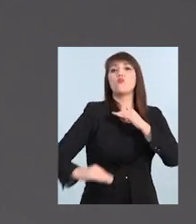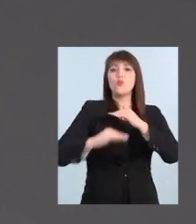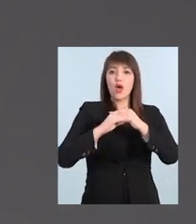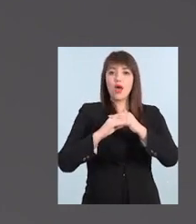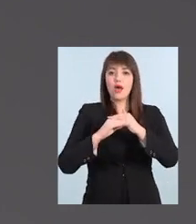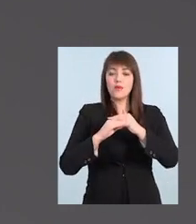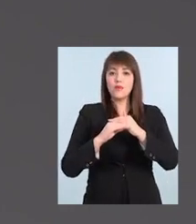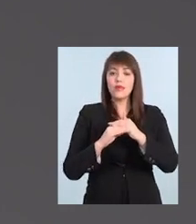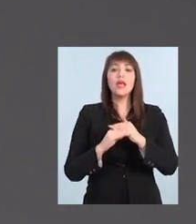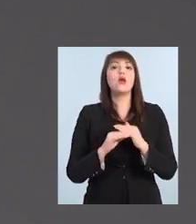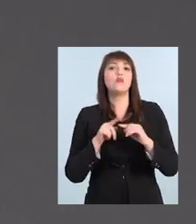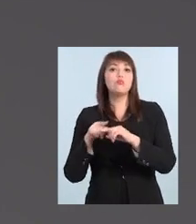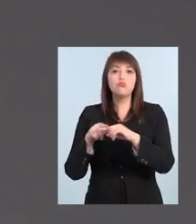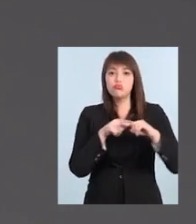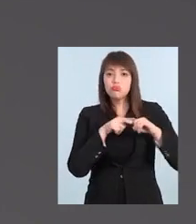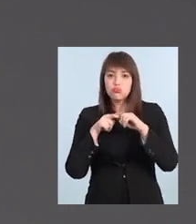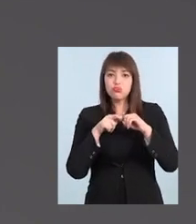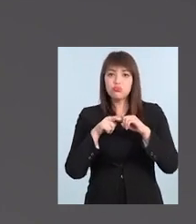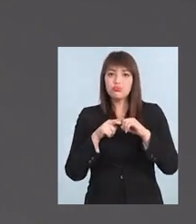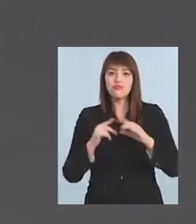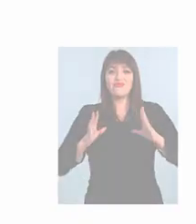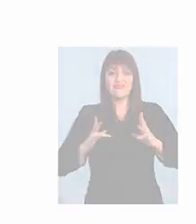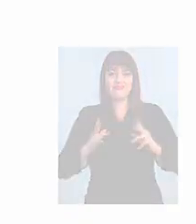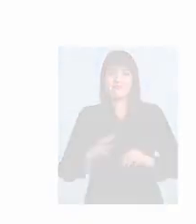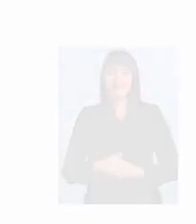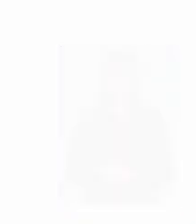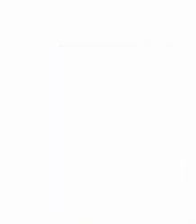desigual, más cohesionado y más feliz.